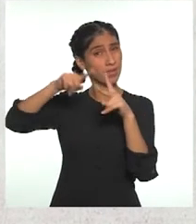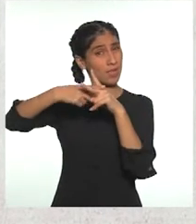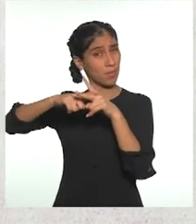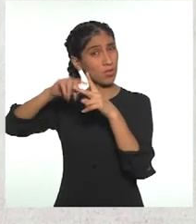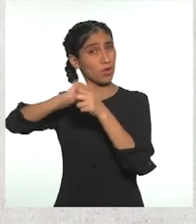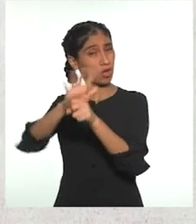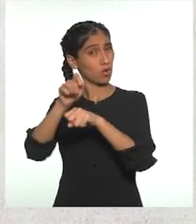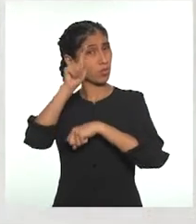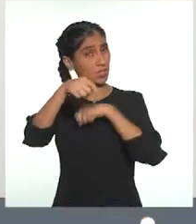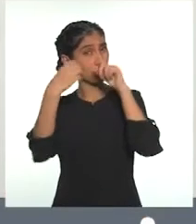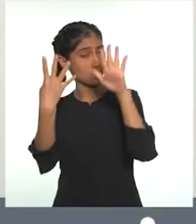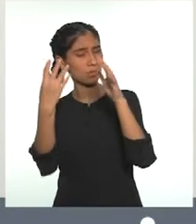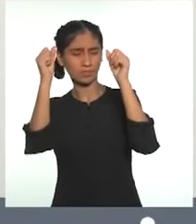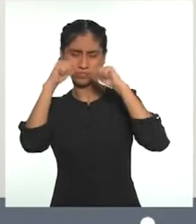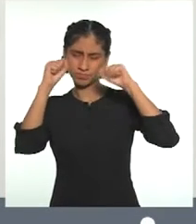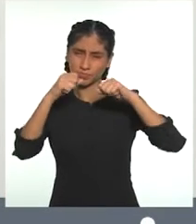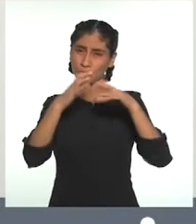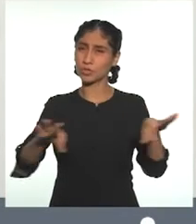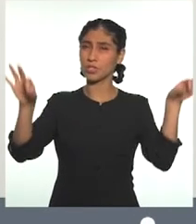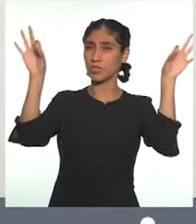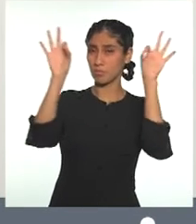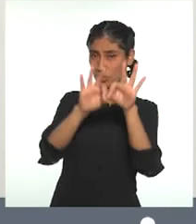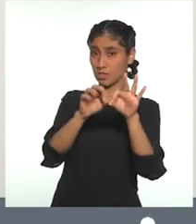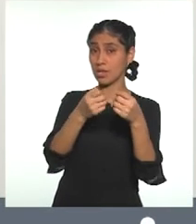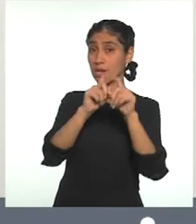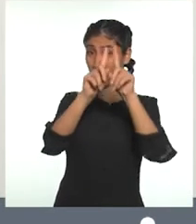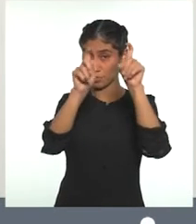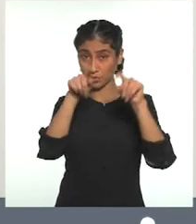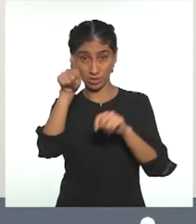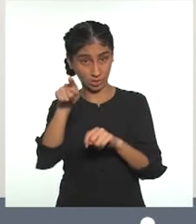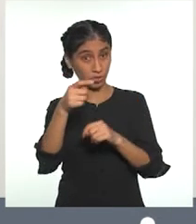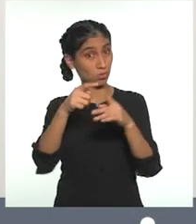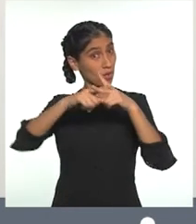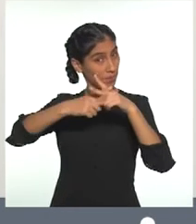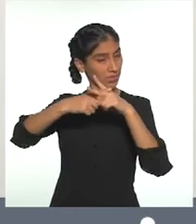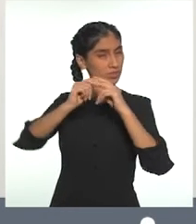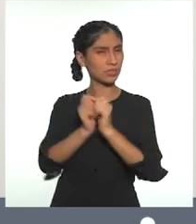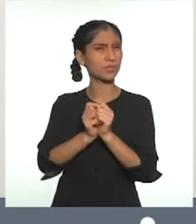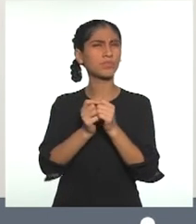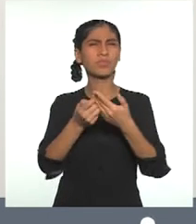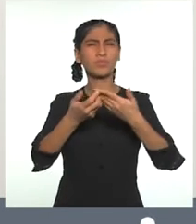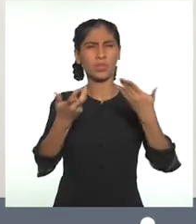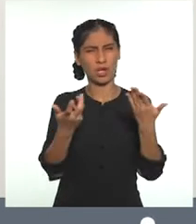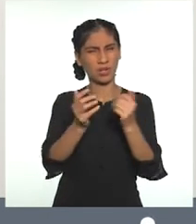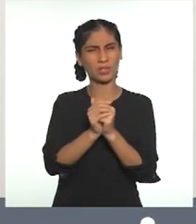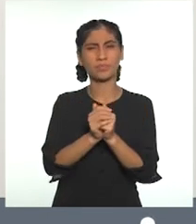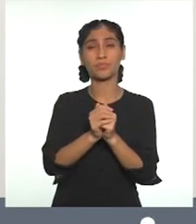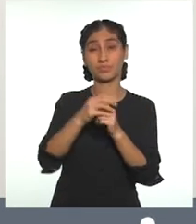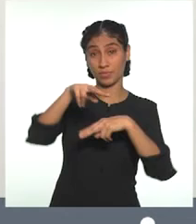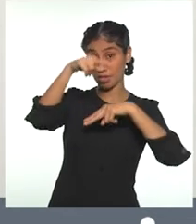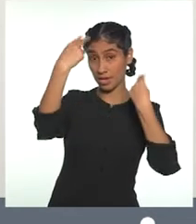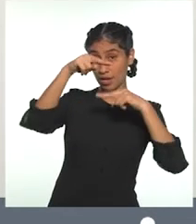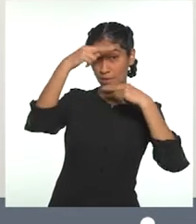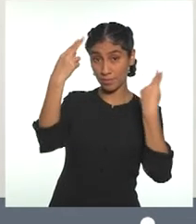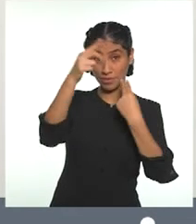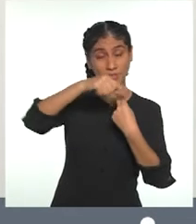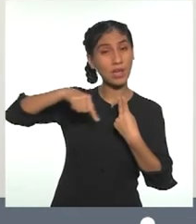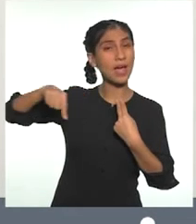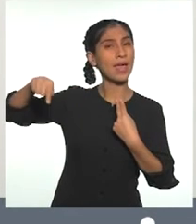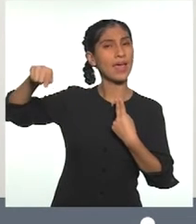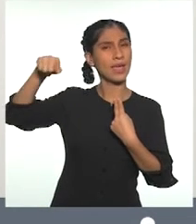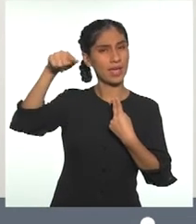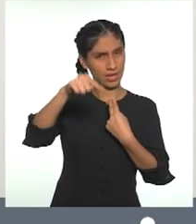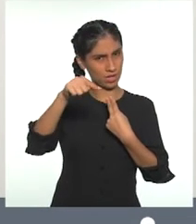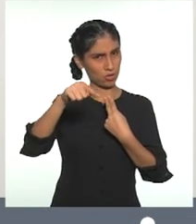gallina. Por eso es tan importante la pregunta que hiciste, Brigitte. ¿Cuál es el rol de la prensa en